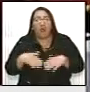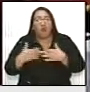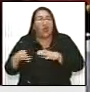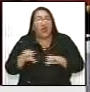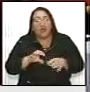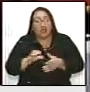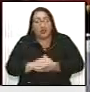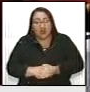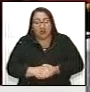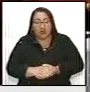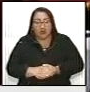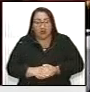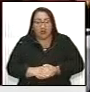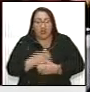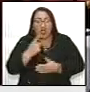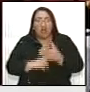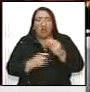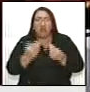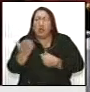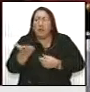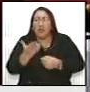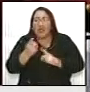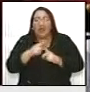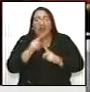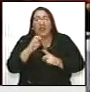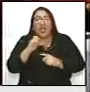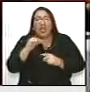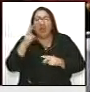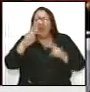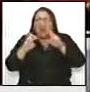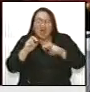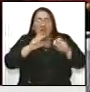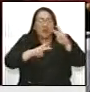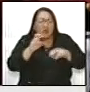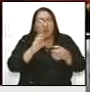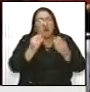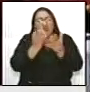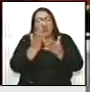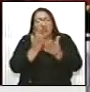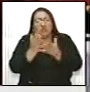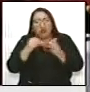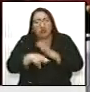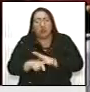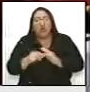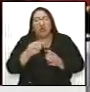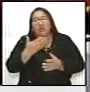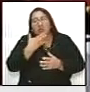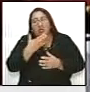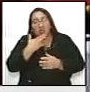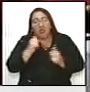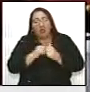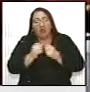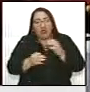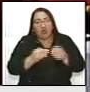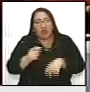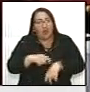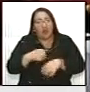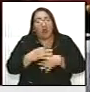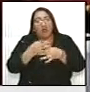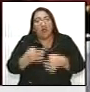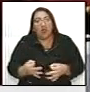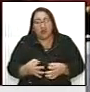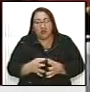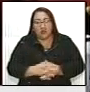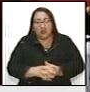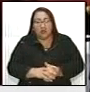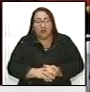la valla, las exigencias técnicas que pone el ministerio en realidad son como decirles, mejor no te